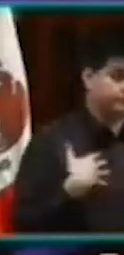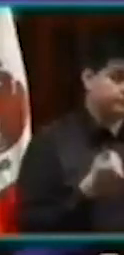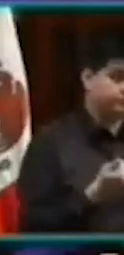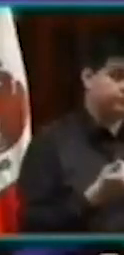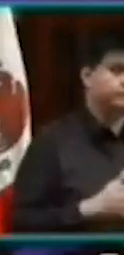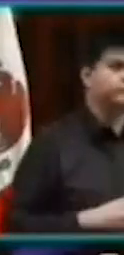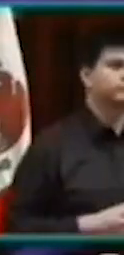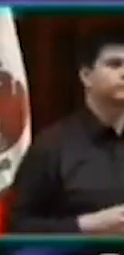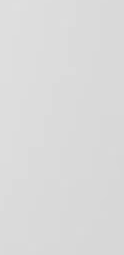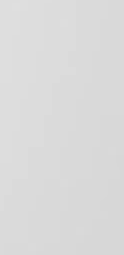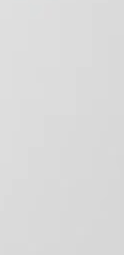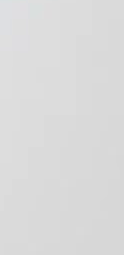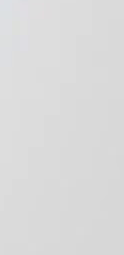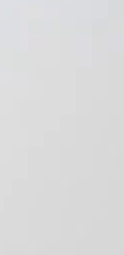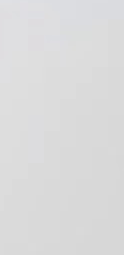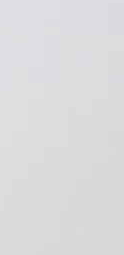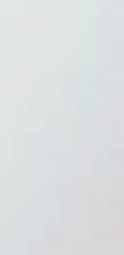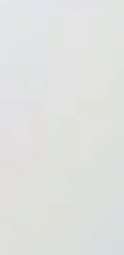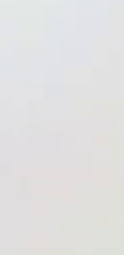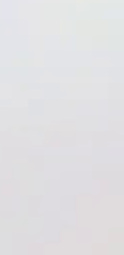su domicilio privado